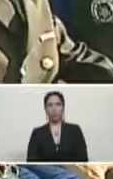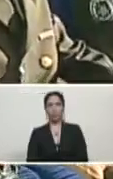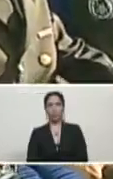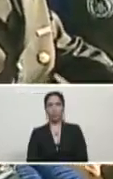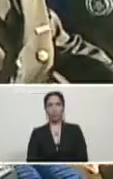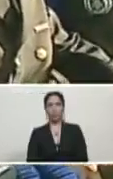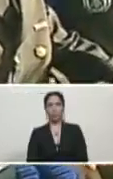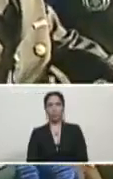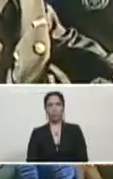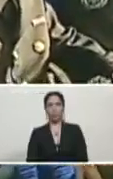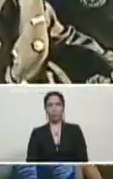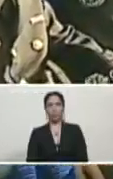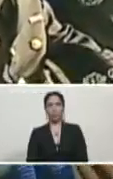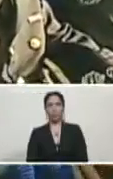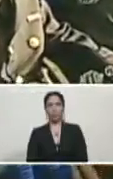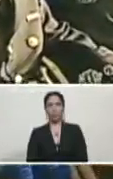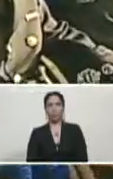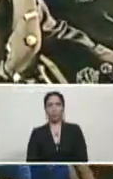Buenas tardes,